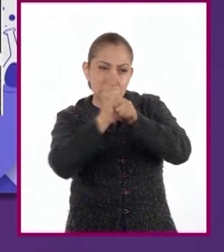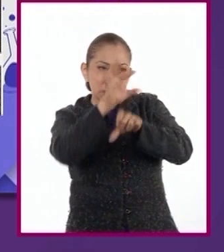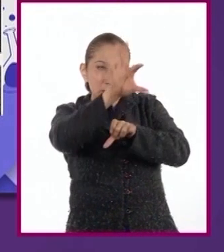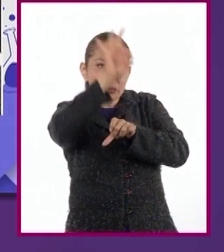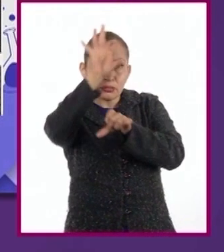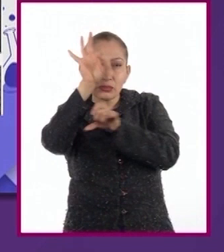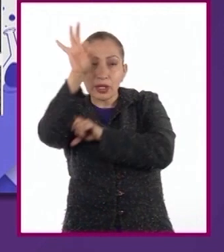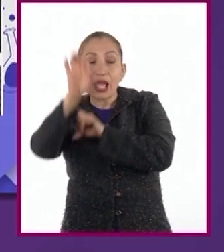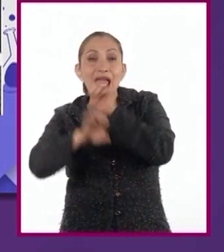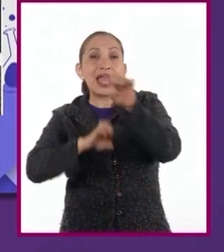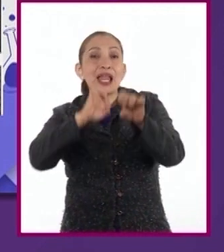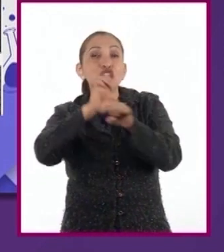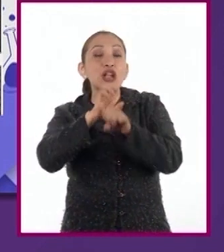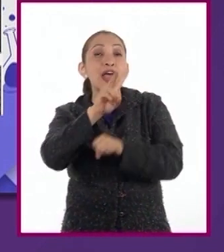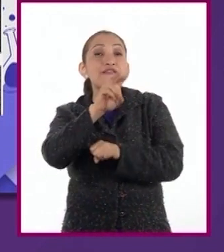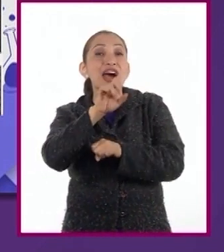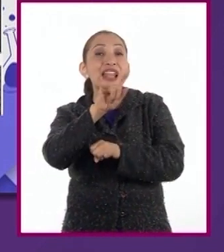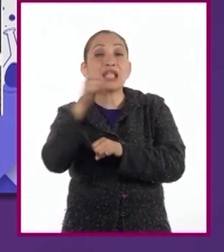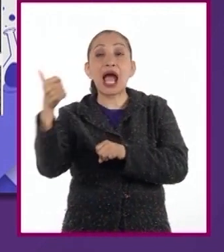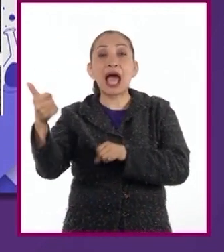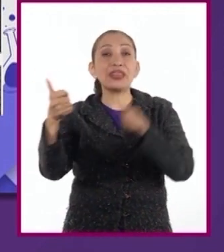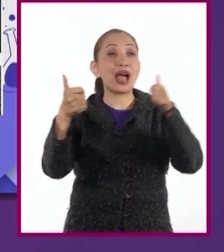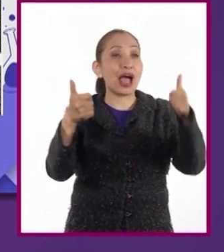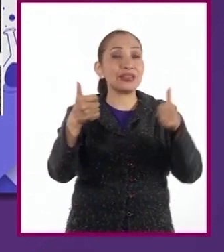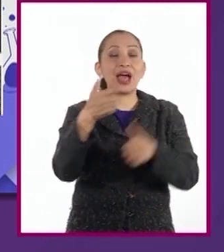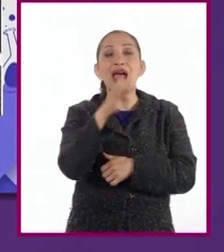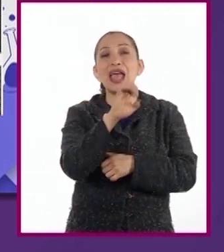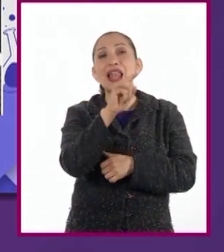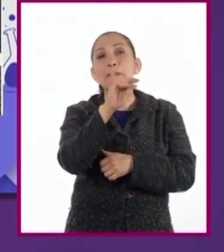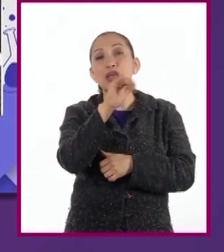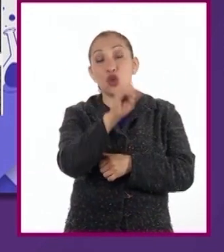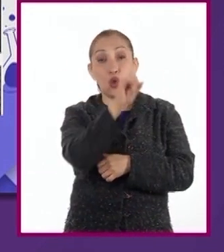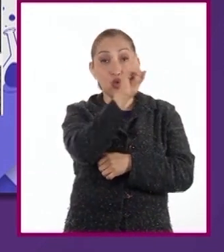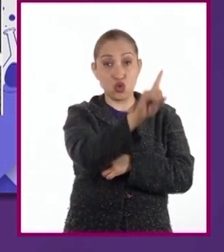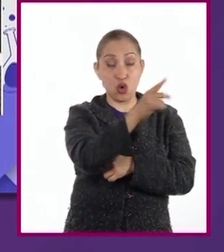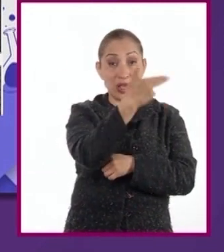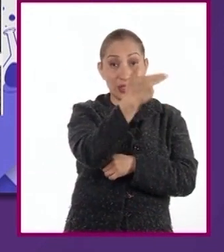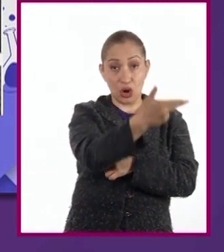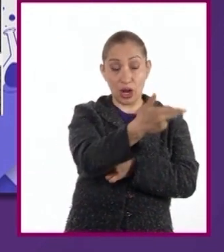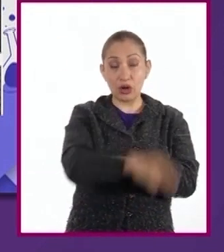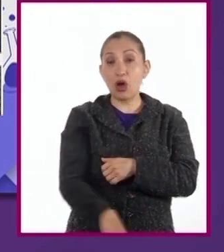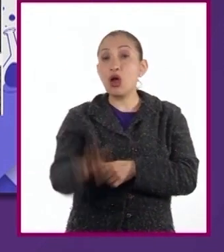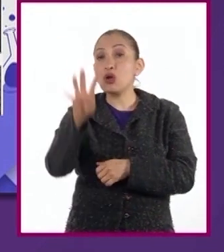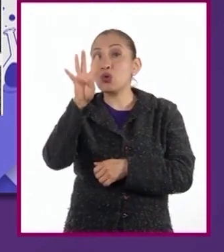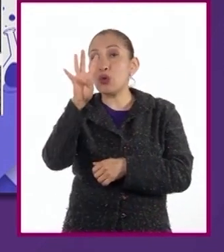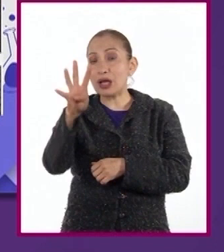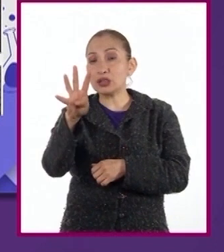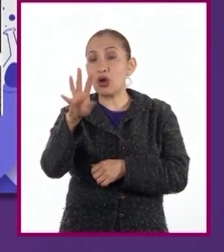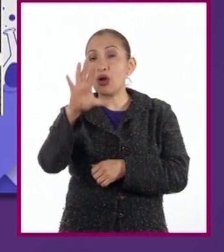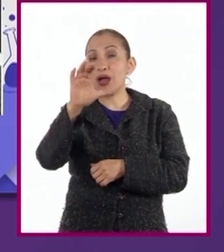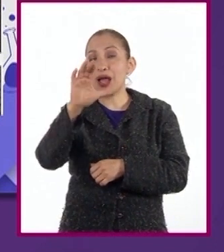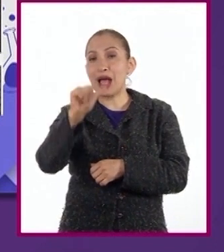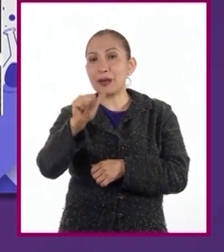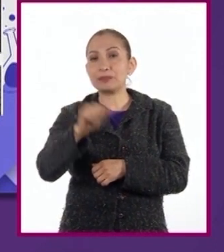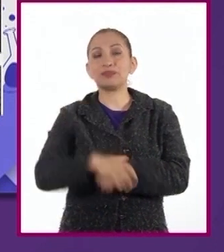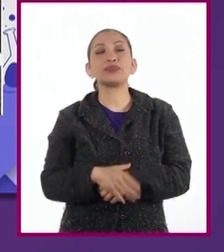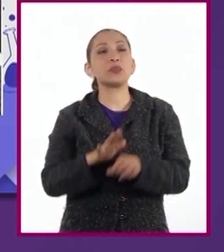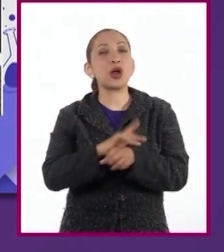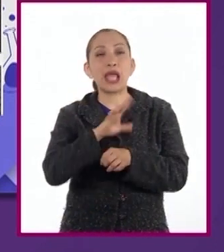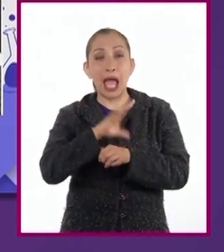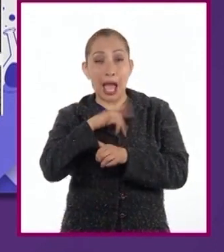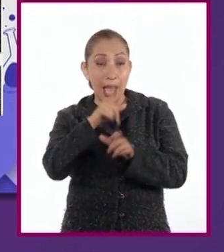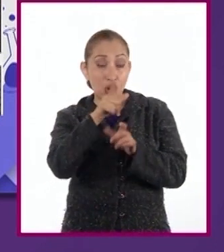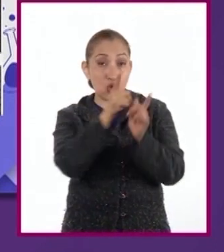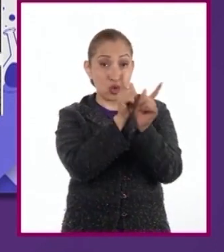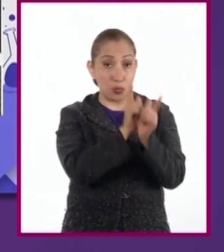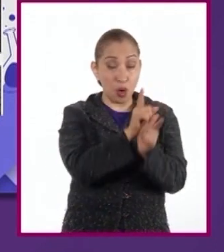los electrones de valencia que tiene cada elemento, 1 para el hidrógeno y 4 para el carbono, ya que se encuentran